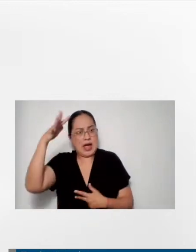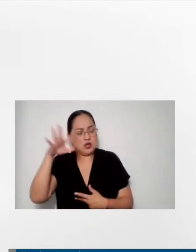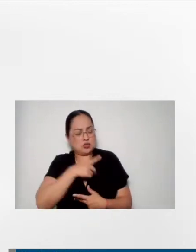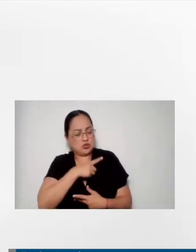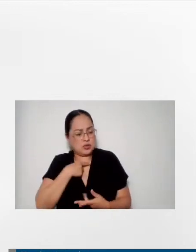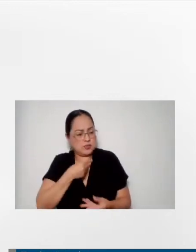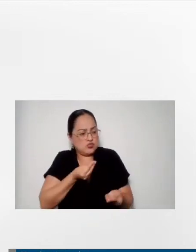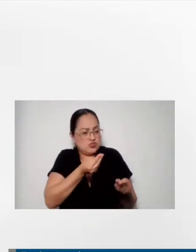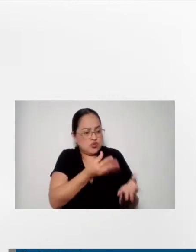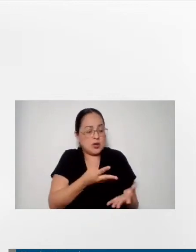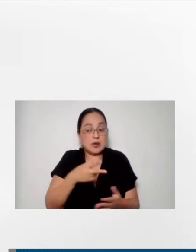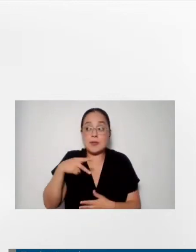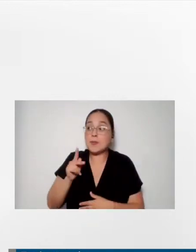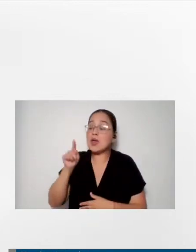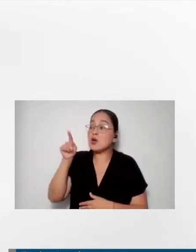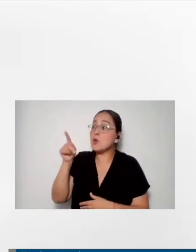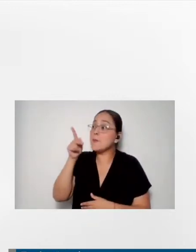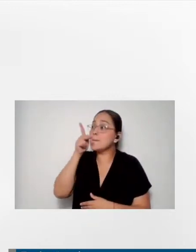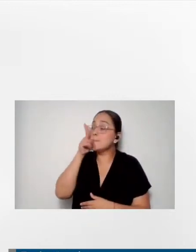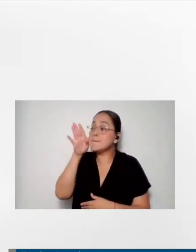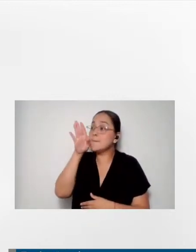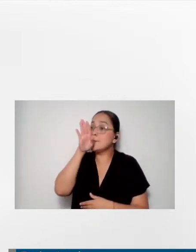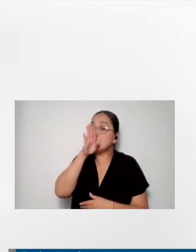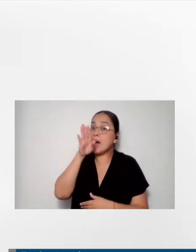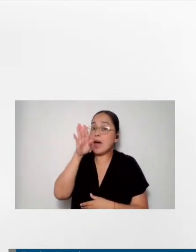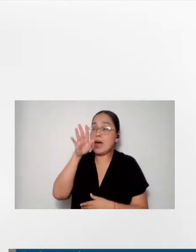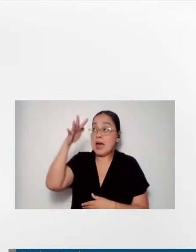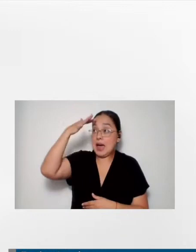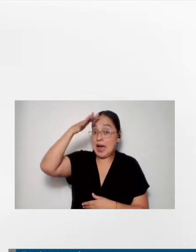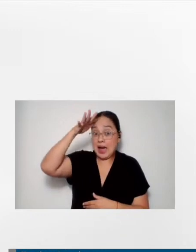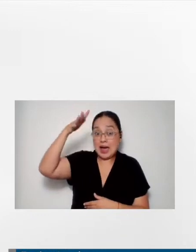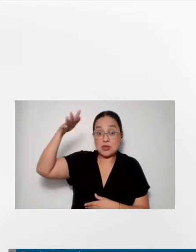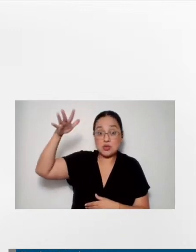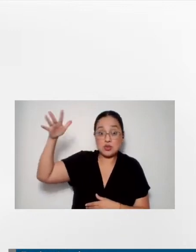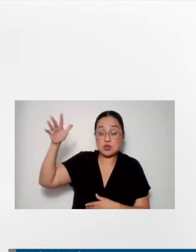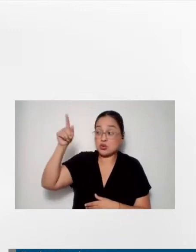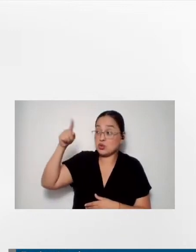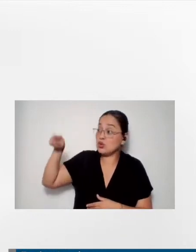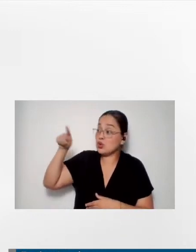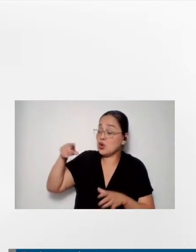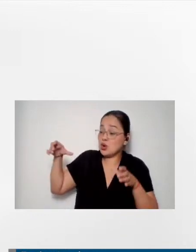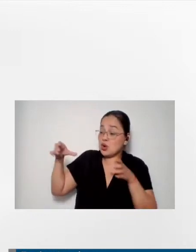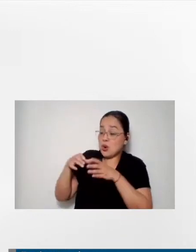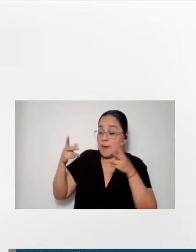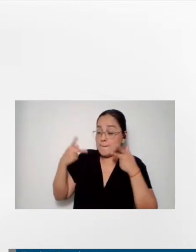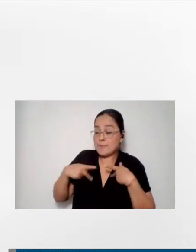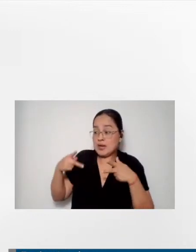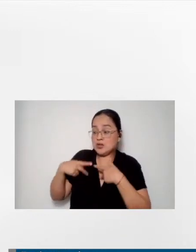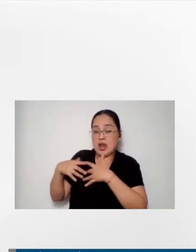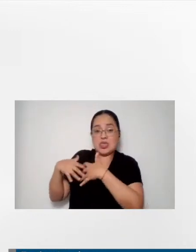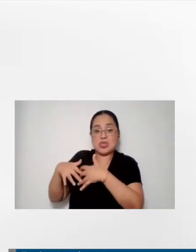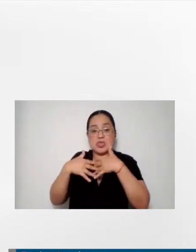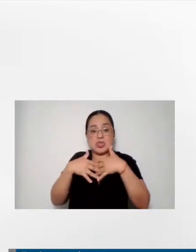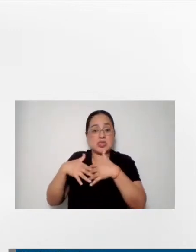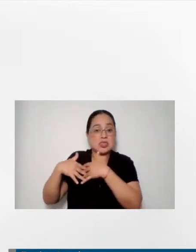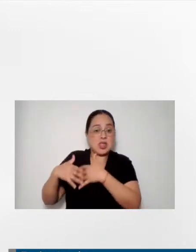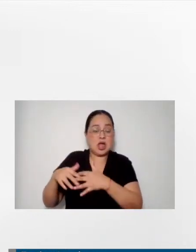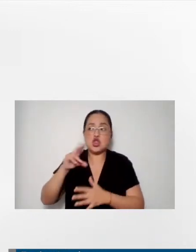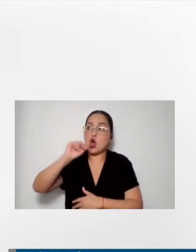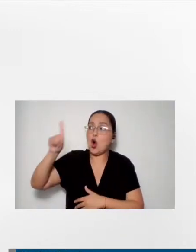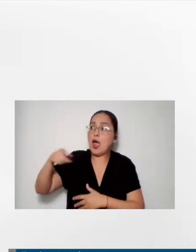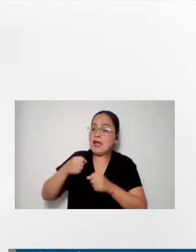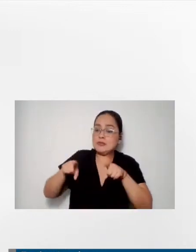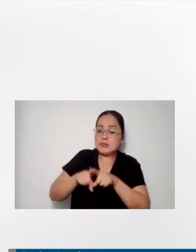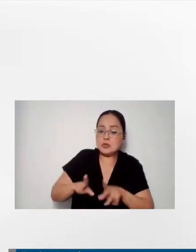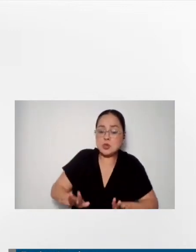las personas, o sea, los ascendientes, pues son un grupo heterogéneo, ¿no? No es homólogo, puede haber adultos